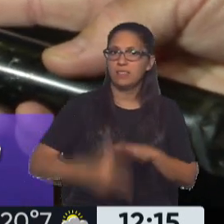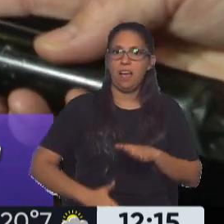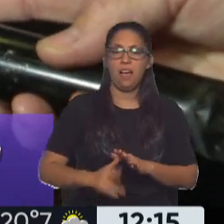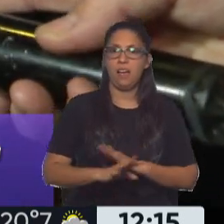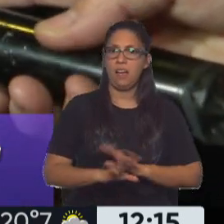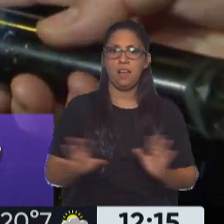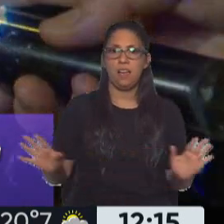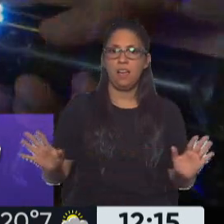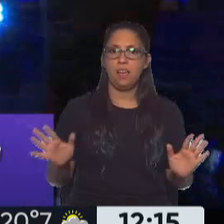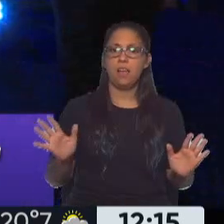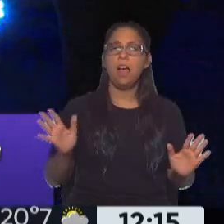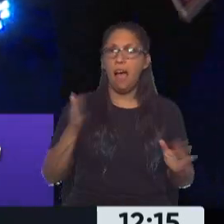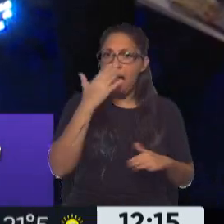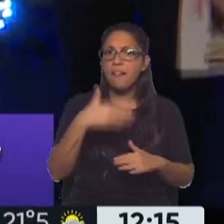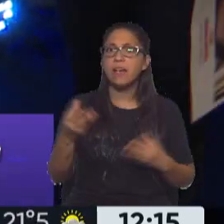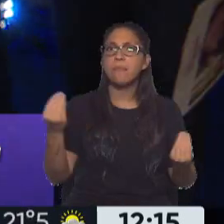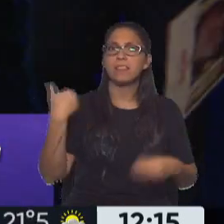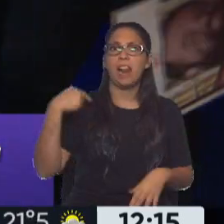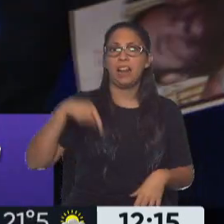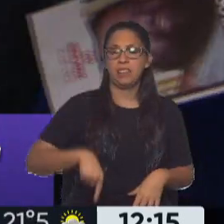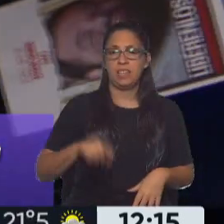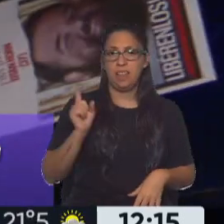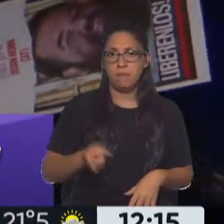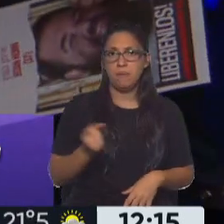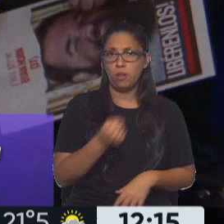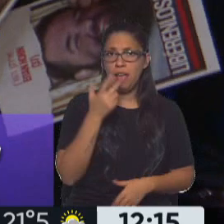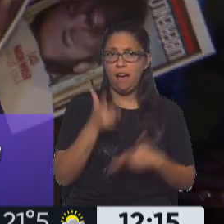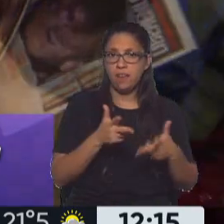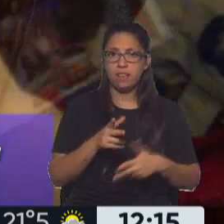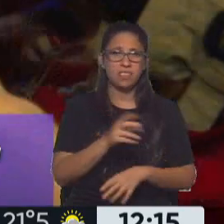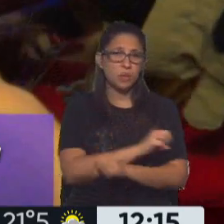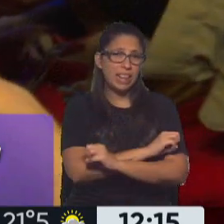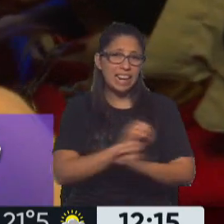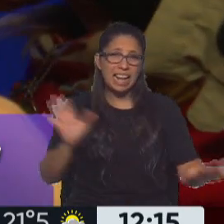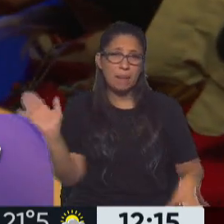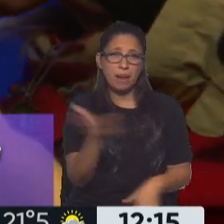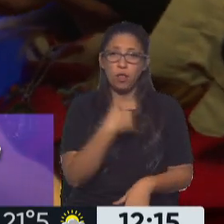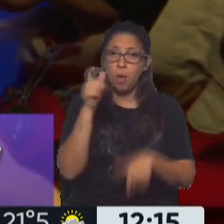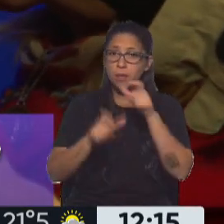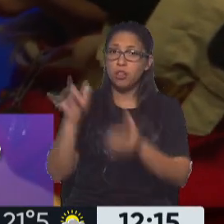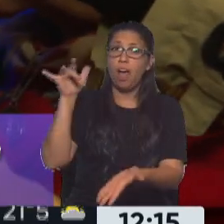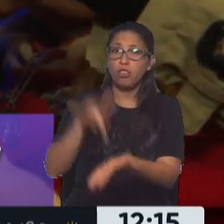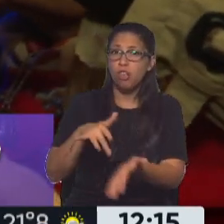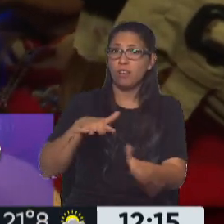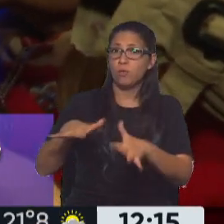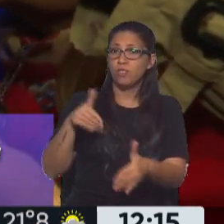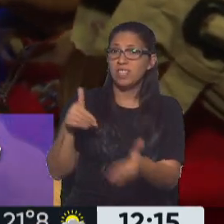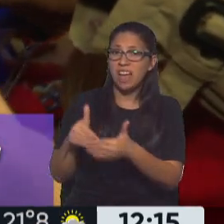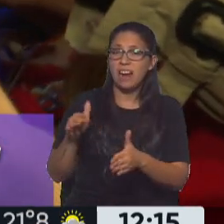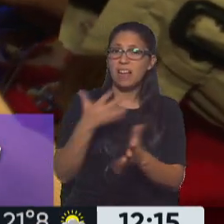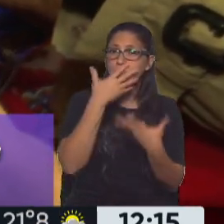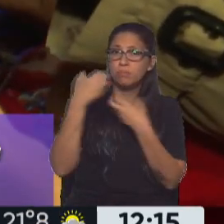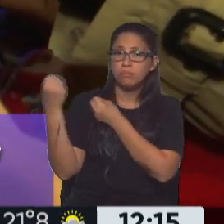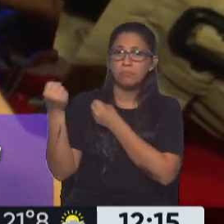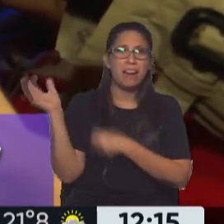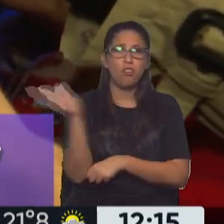bueno, podemos hablar de qué pasa en Argentina. Es una tragedia para todos, no solamente para las personas que están en esta situación tan fea de secuestro, sino